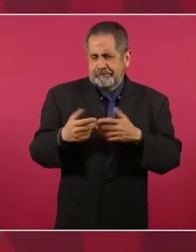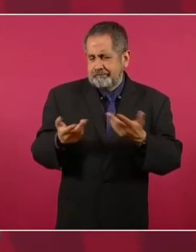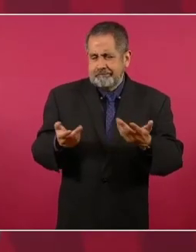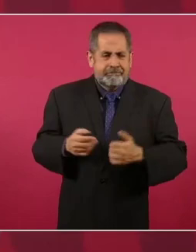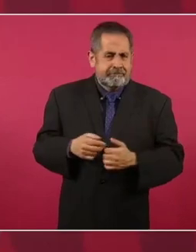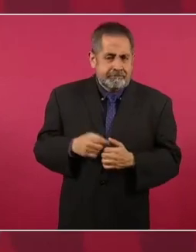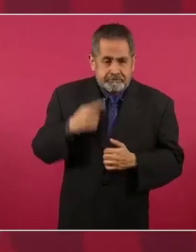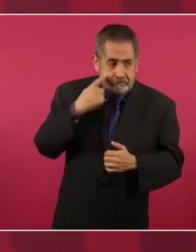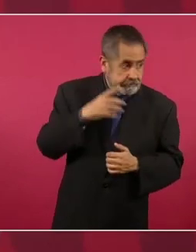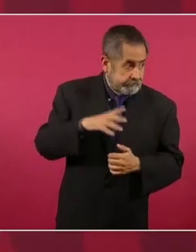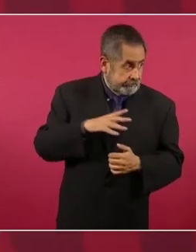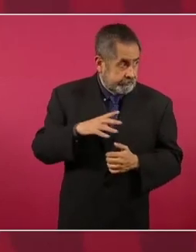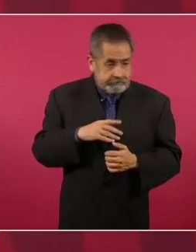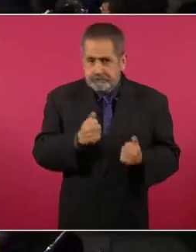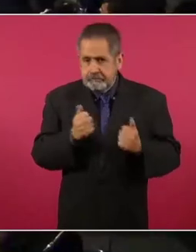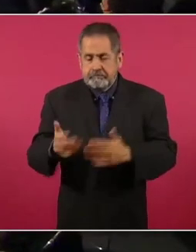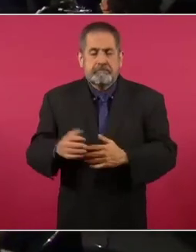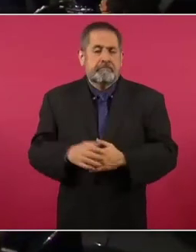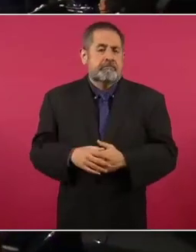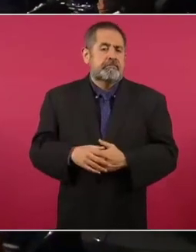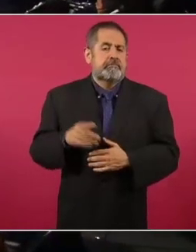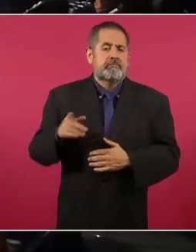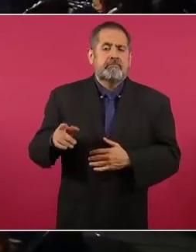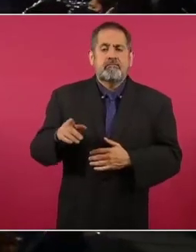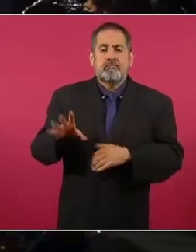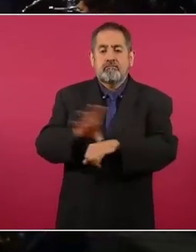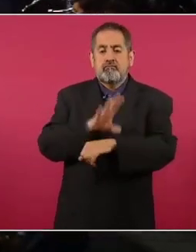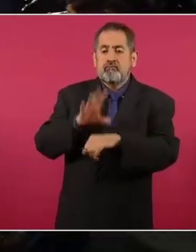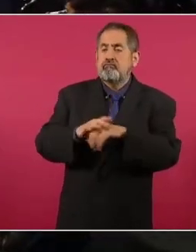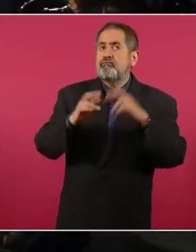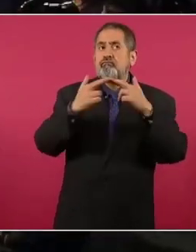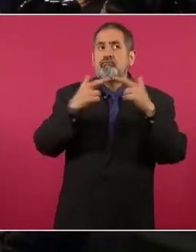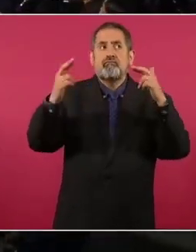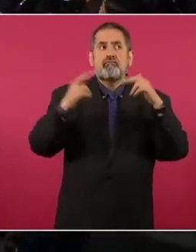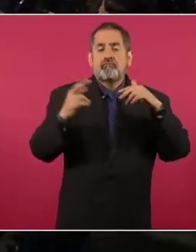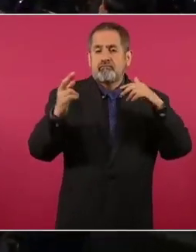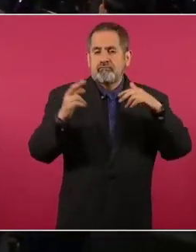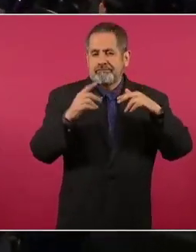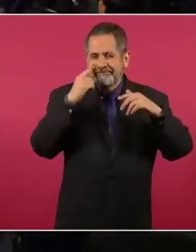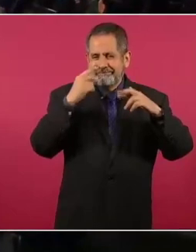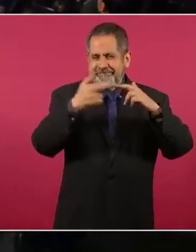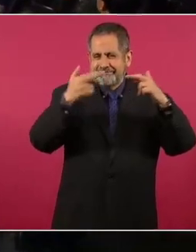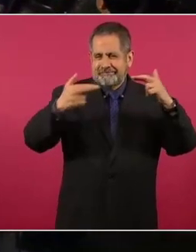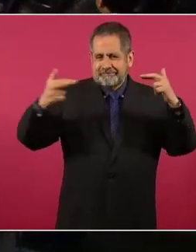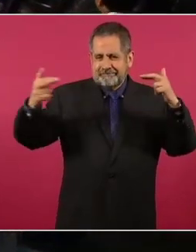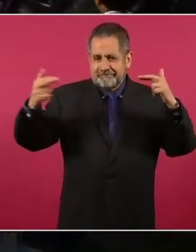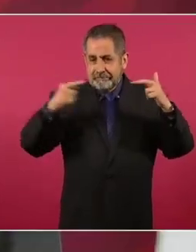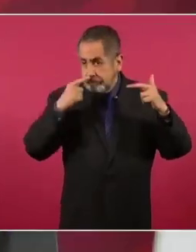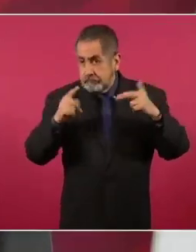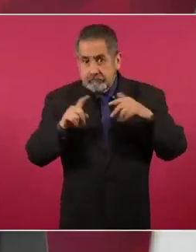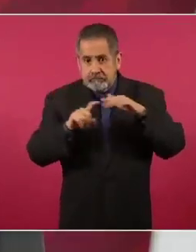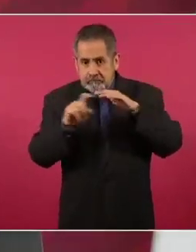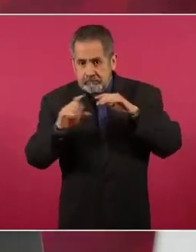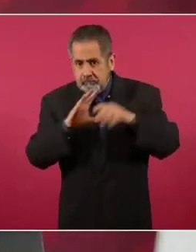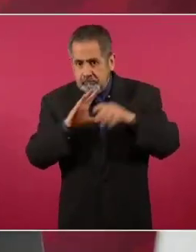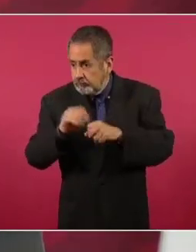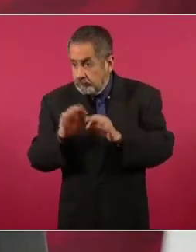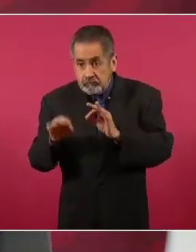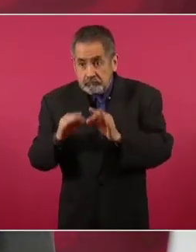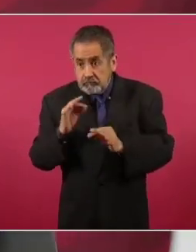el avance en las obras eléctricas, porque hay una parte